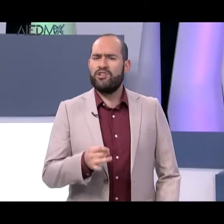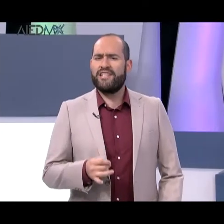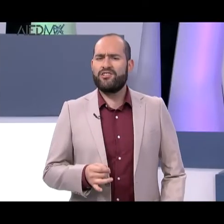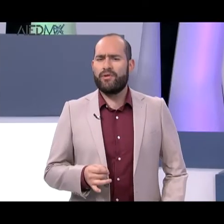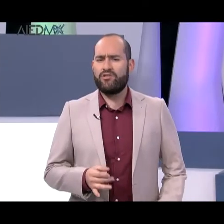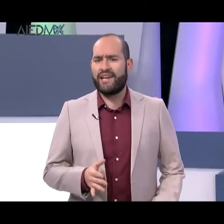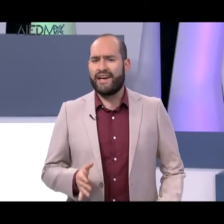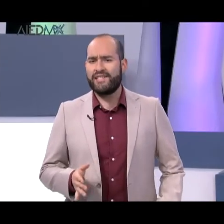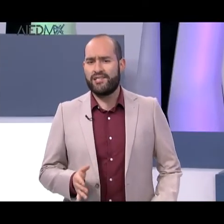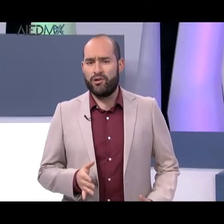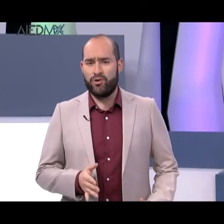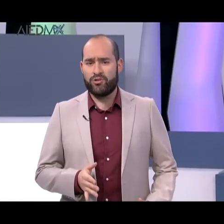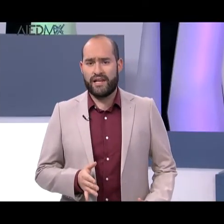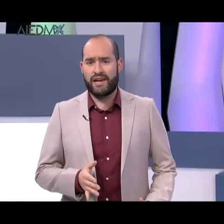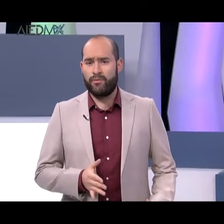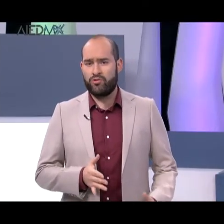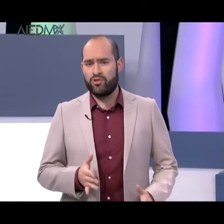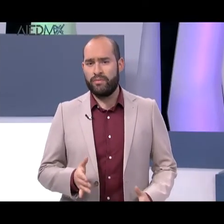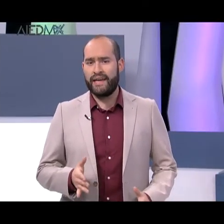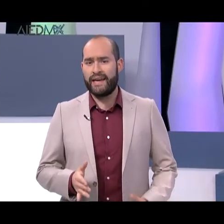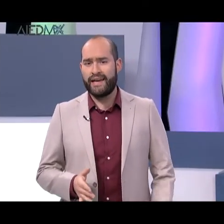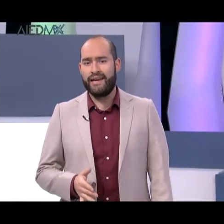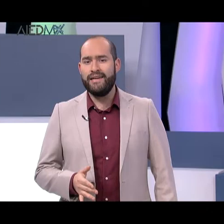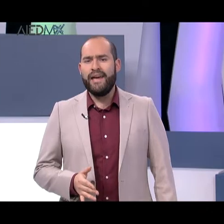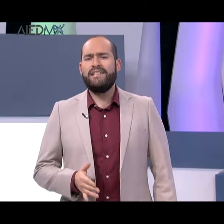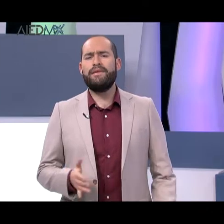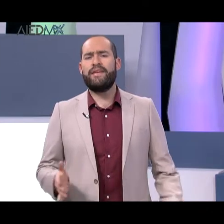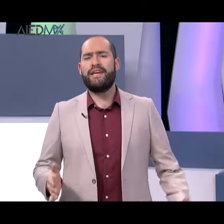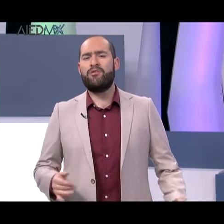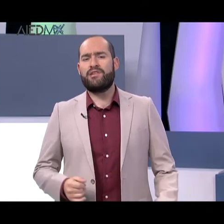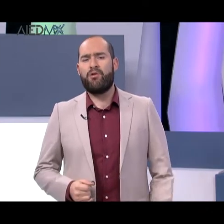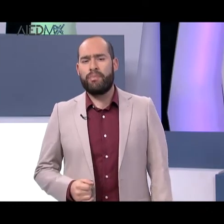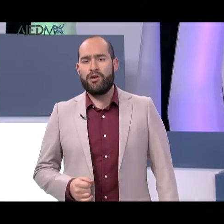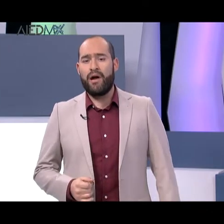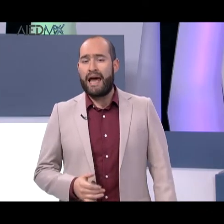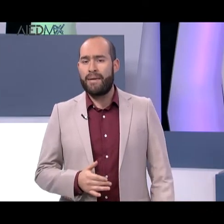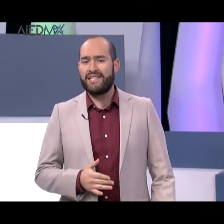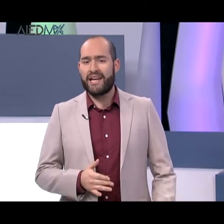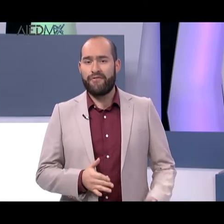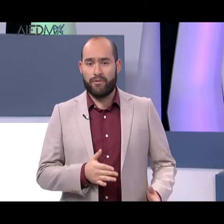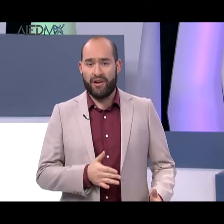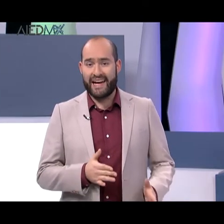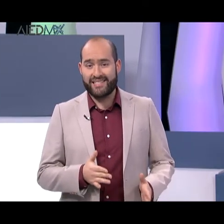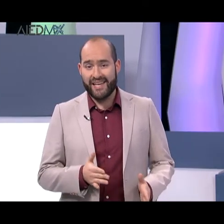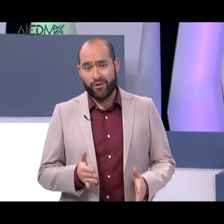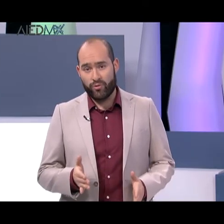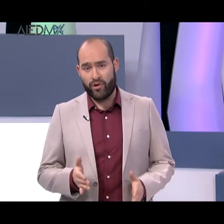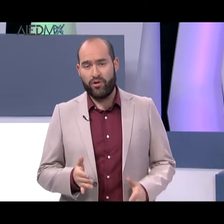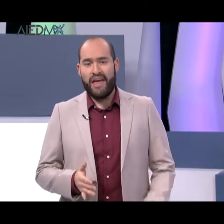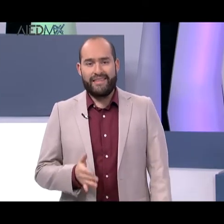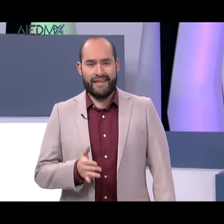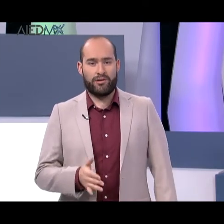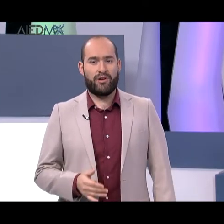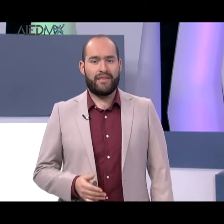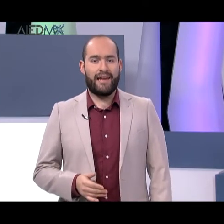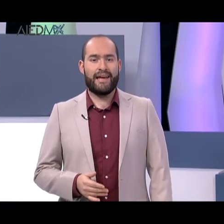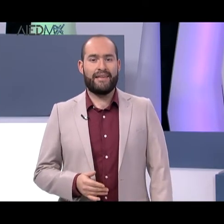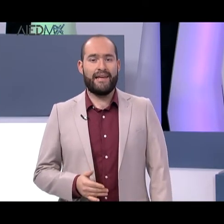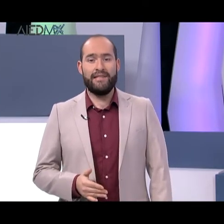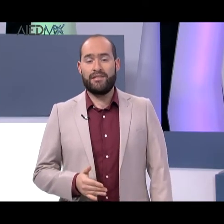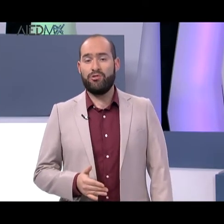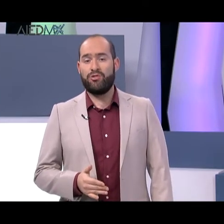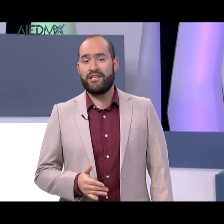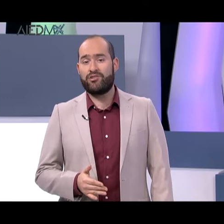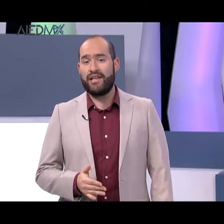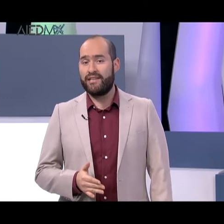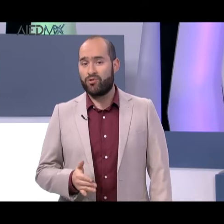Para profundizar sobre los alcances y logros de la Revolución Mexicana, esta mañana nos acompañó la maestra Fabiola García Rubio, directora del área